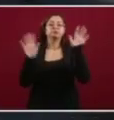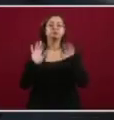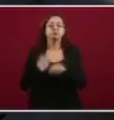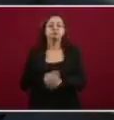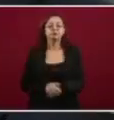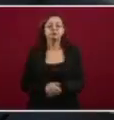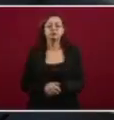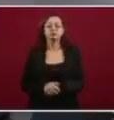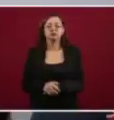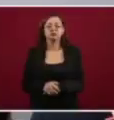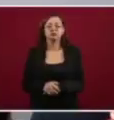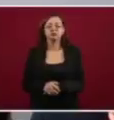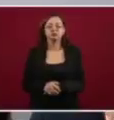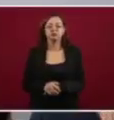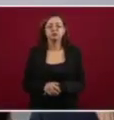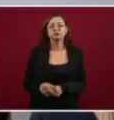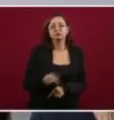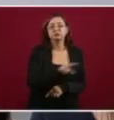ya no estén